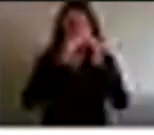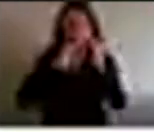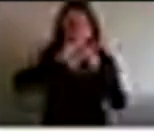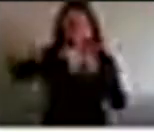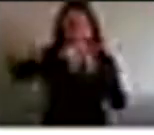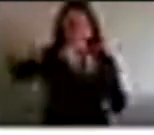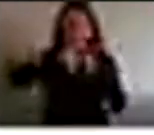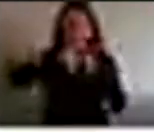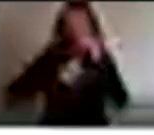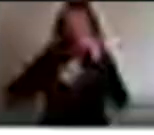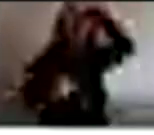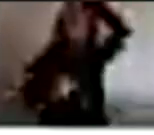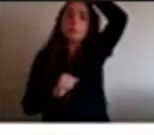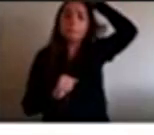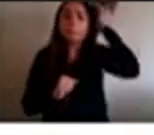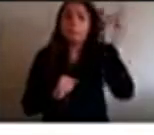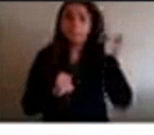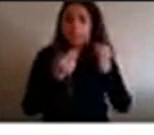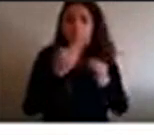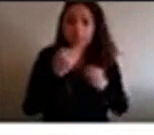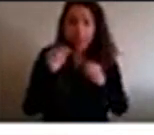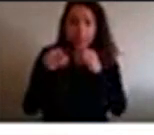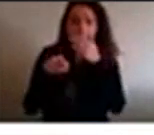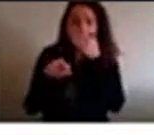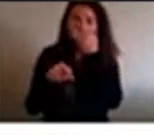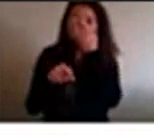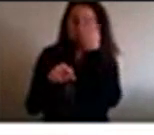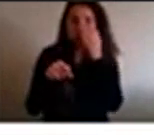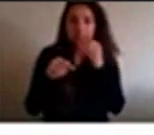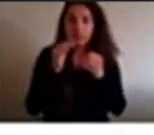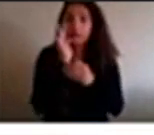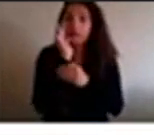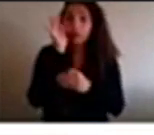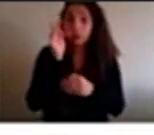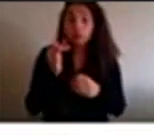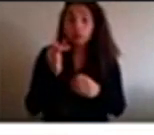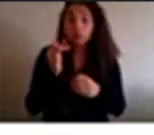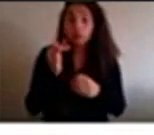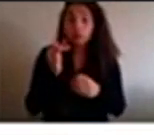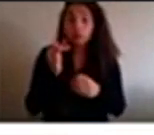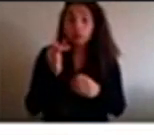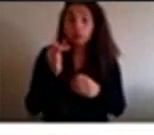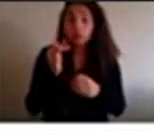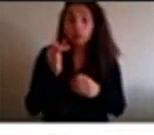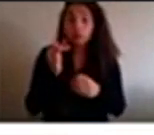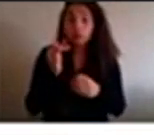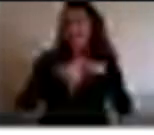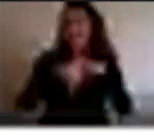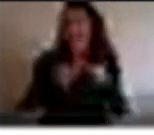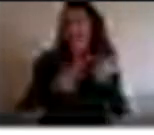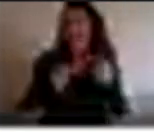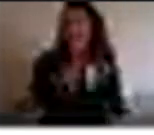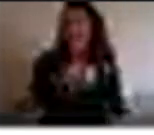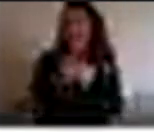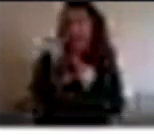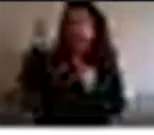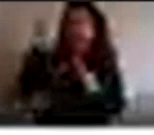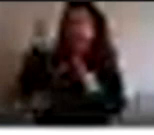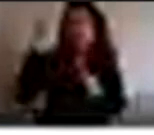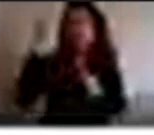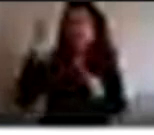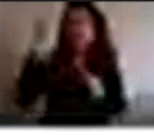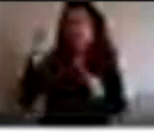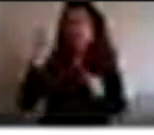casa, y esto va a permitir hacia futuro una mayor vinculación de personas con discapacidad en las empresas, porque se ha visto el